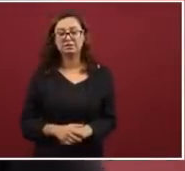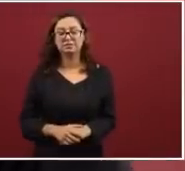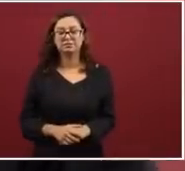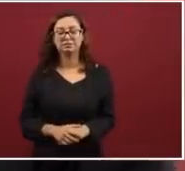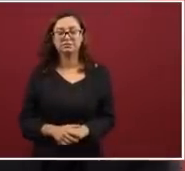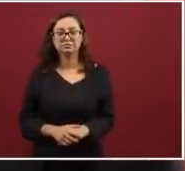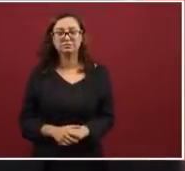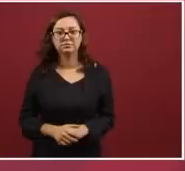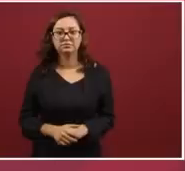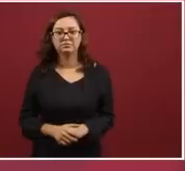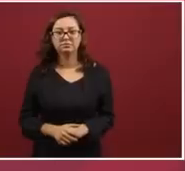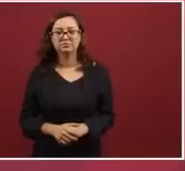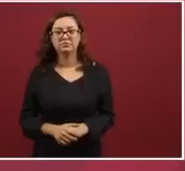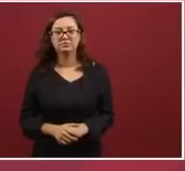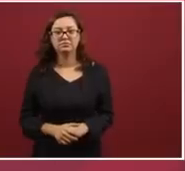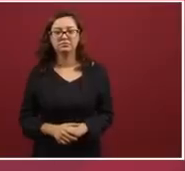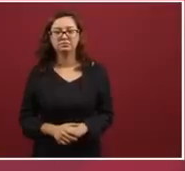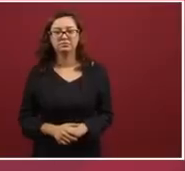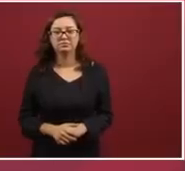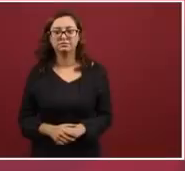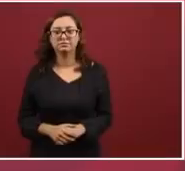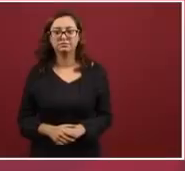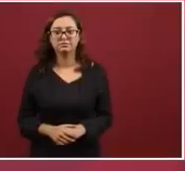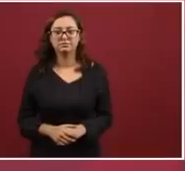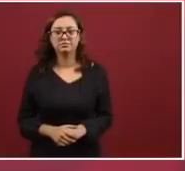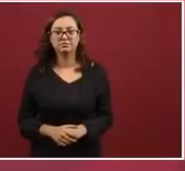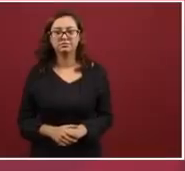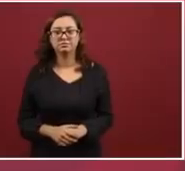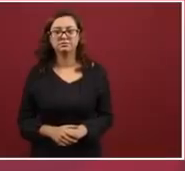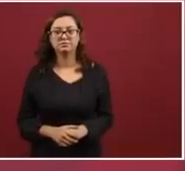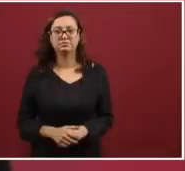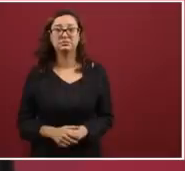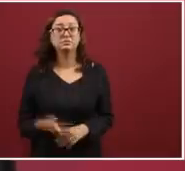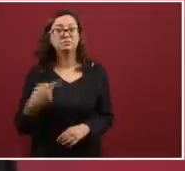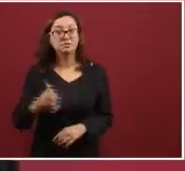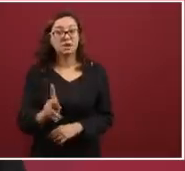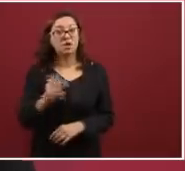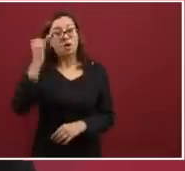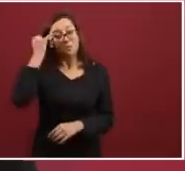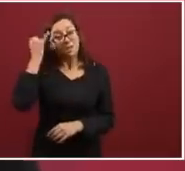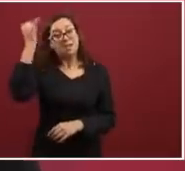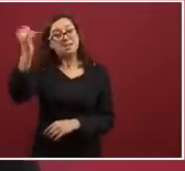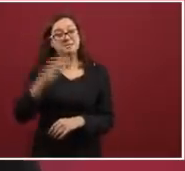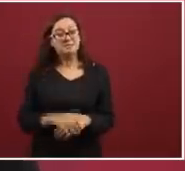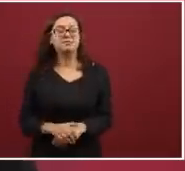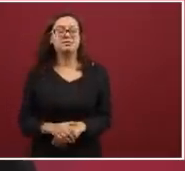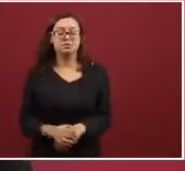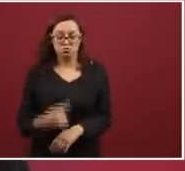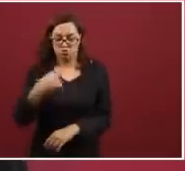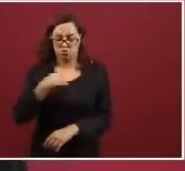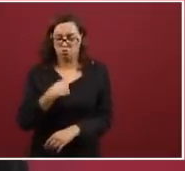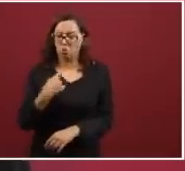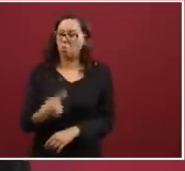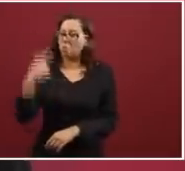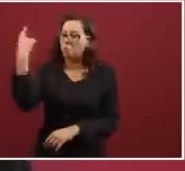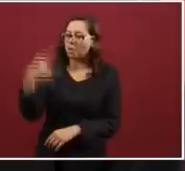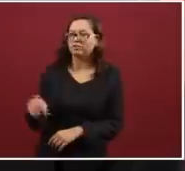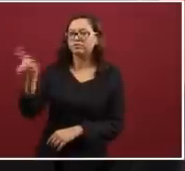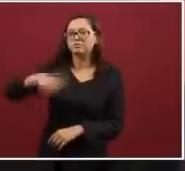eliminado la condonación de impuestos a los machuchones.